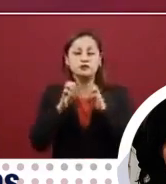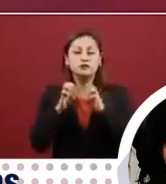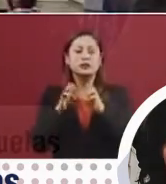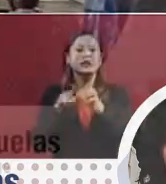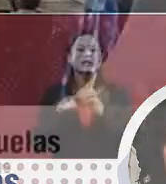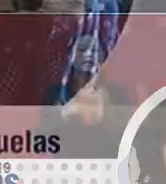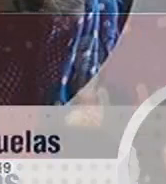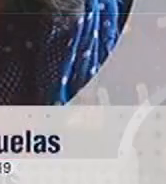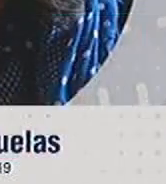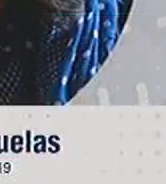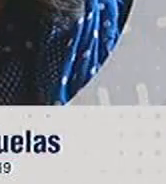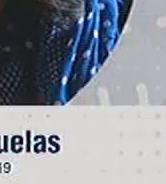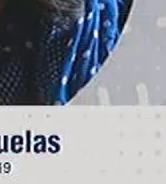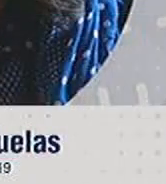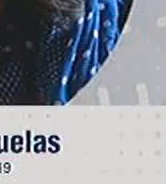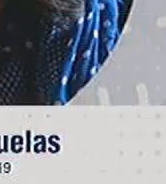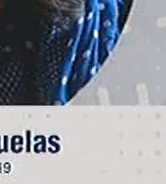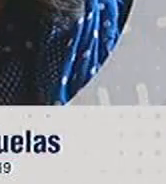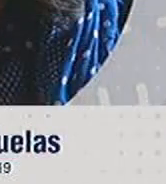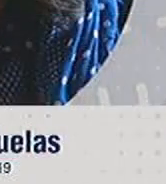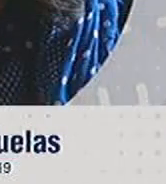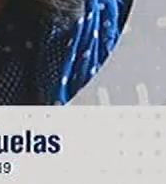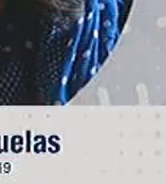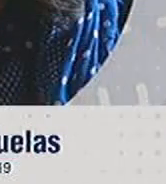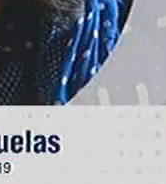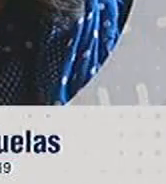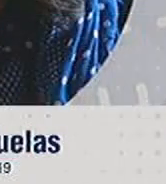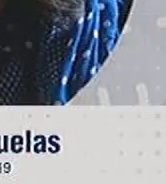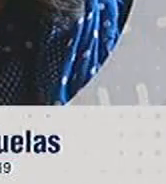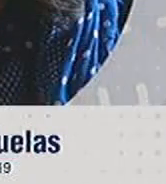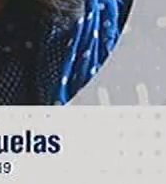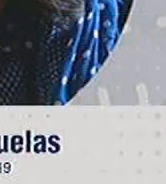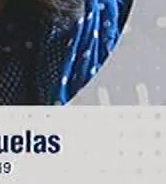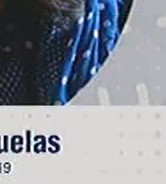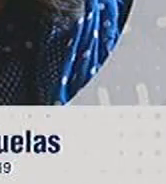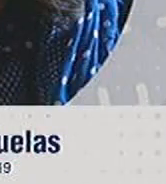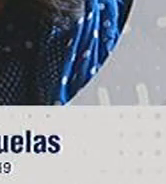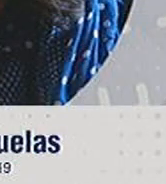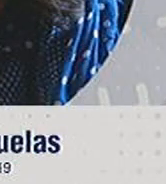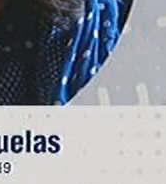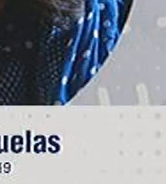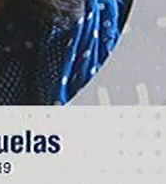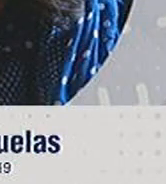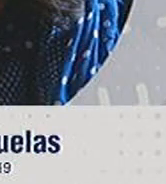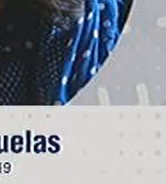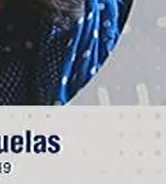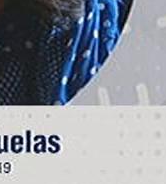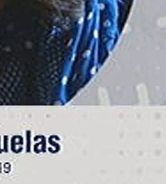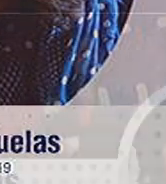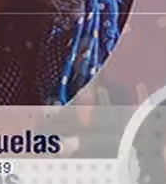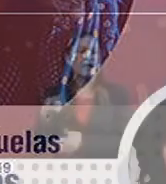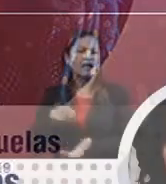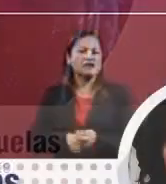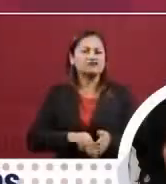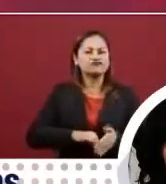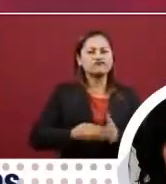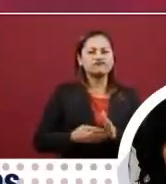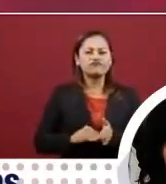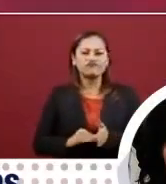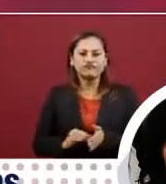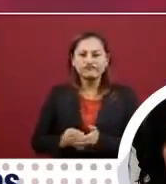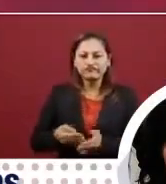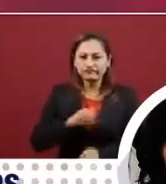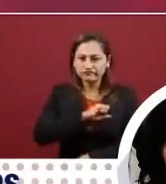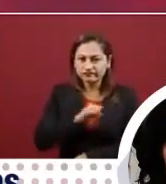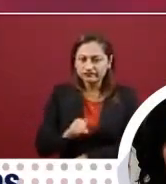hace como, ¿qué? 3 semanas más o menos. Exactamente, el 20 de febrero. El 20 de Así febrero. es. La mayoría de las